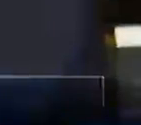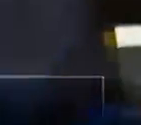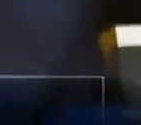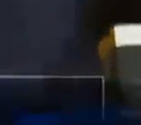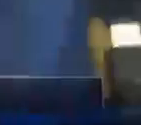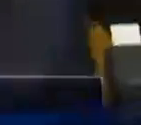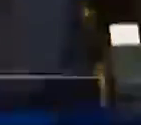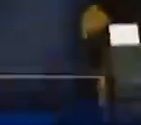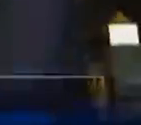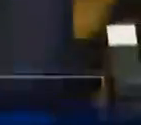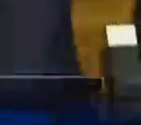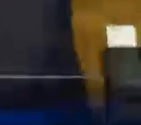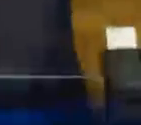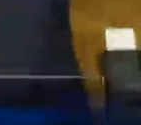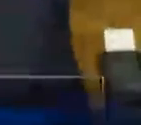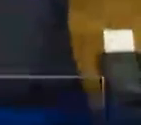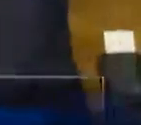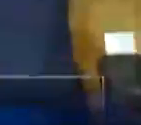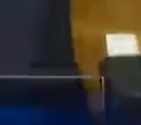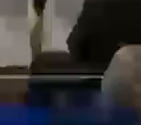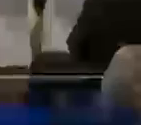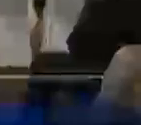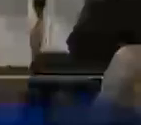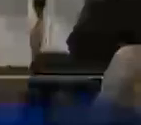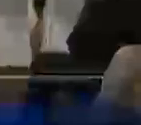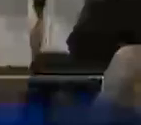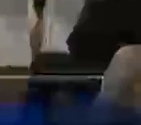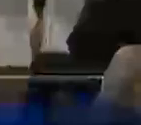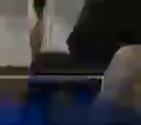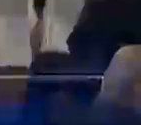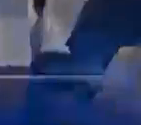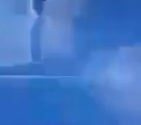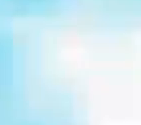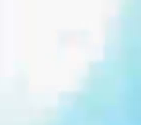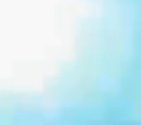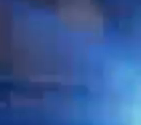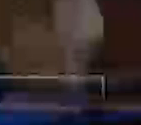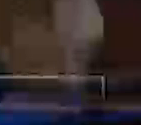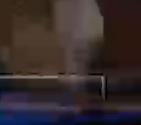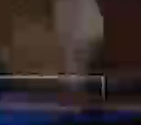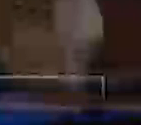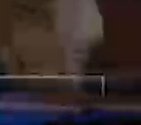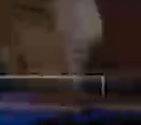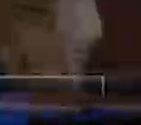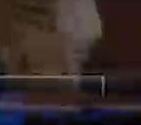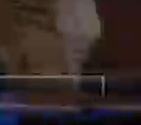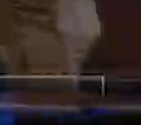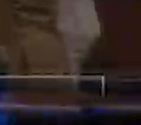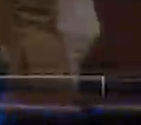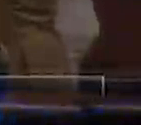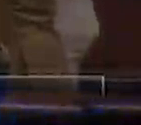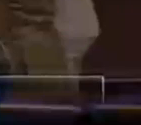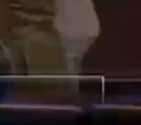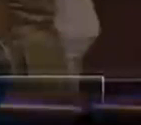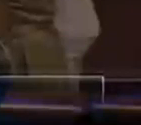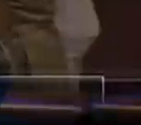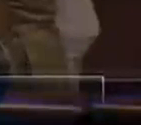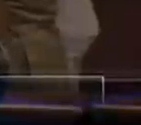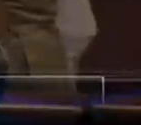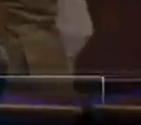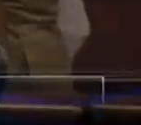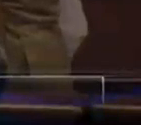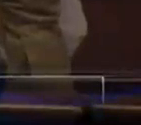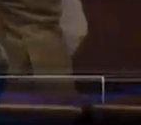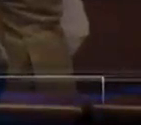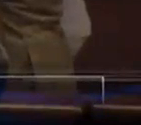Presidente Correa entrega condecoración a Juan Pablo Pozzo y al grupo Pueblo Nuevo. Patricio Donoso fue designado como